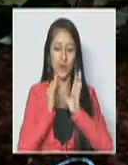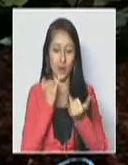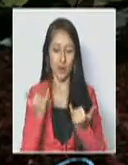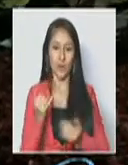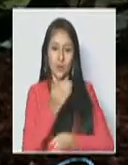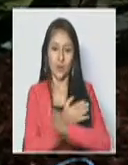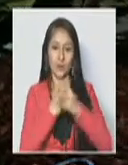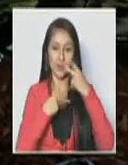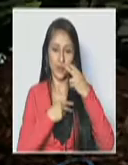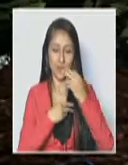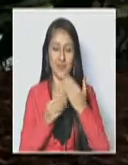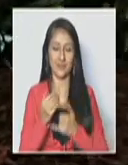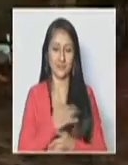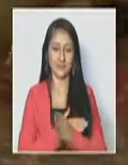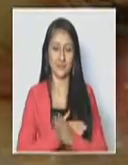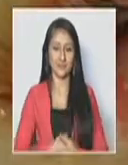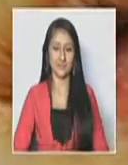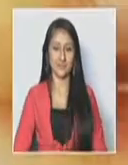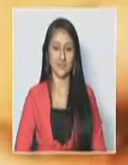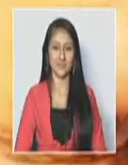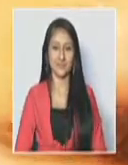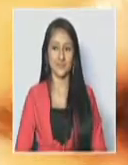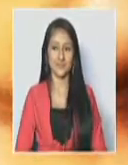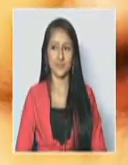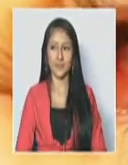regresamos después de este corte comerciales